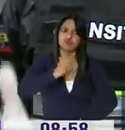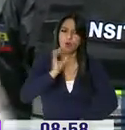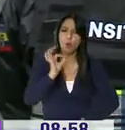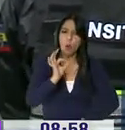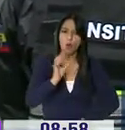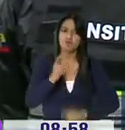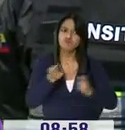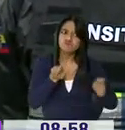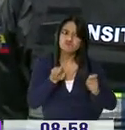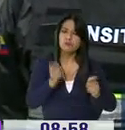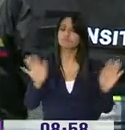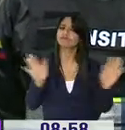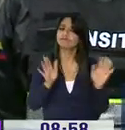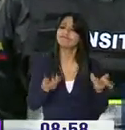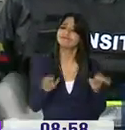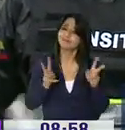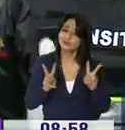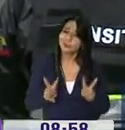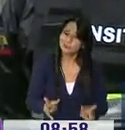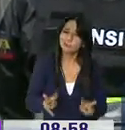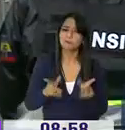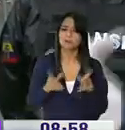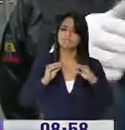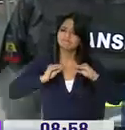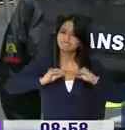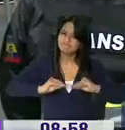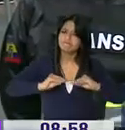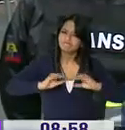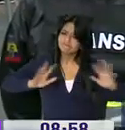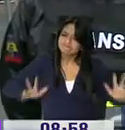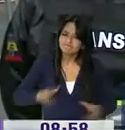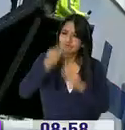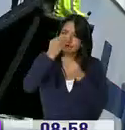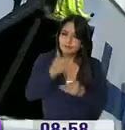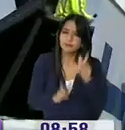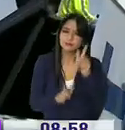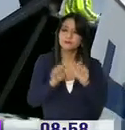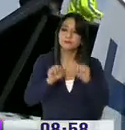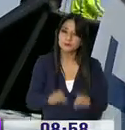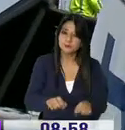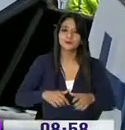solo controla, sino que también tiene que educar, tiene que informar a la ciudadanía.